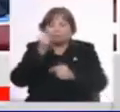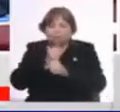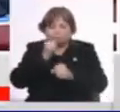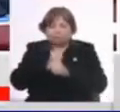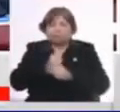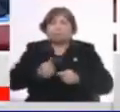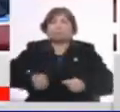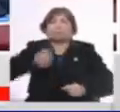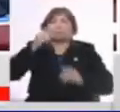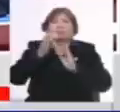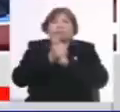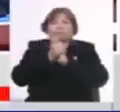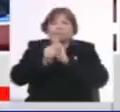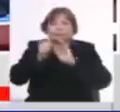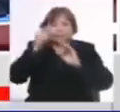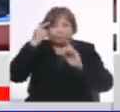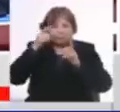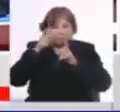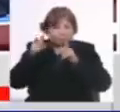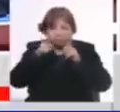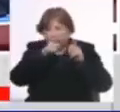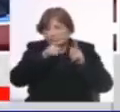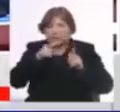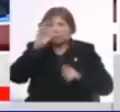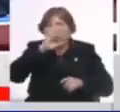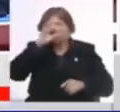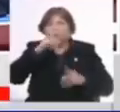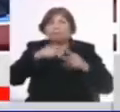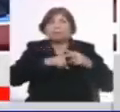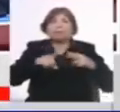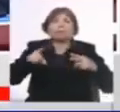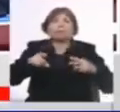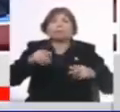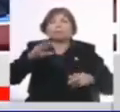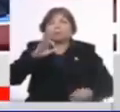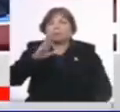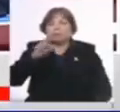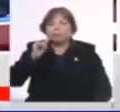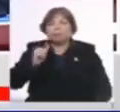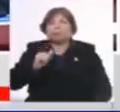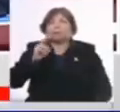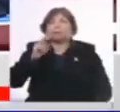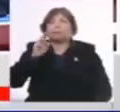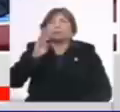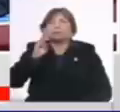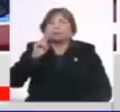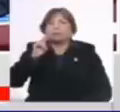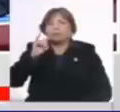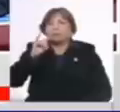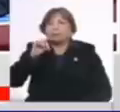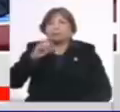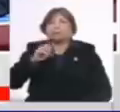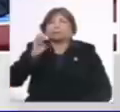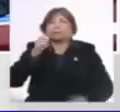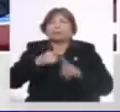de los agentes especializados de inteligencia en la búsqueda de los prófugos Fray Vázquez, Bruno Pacheco y